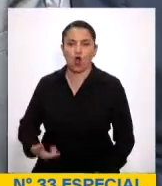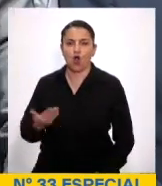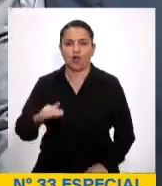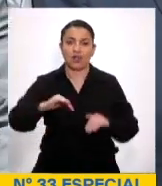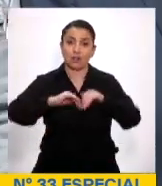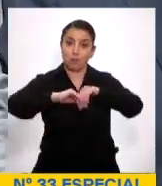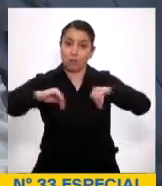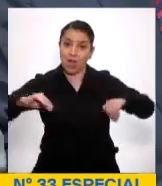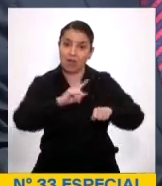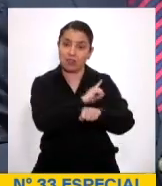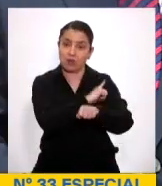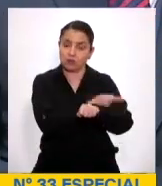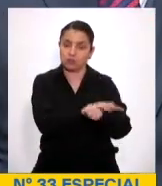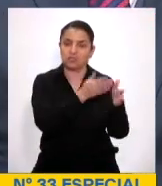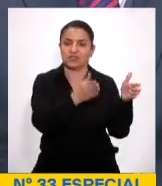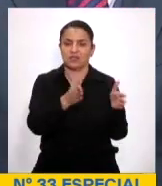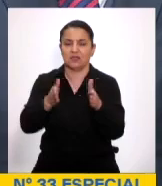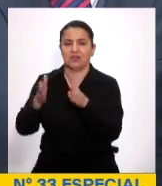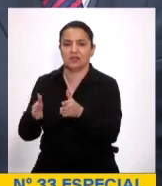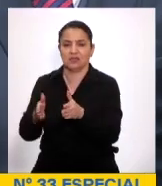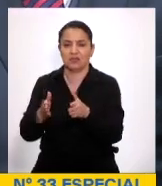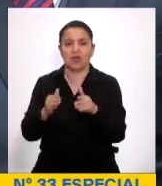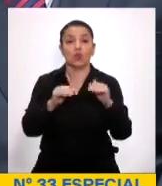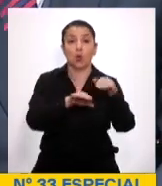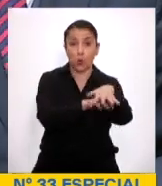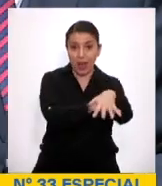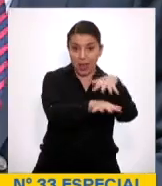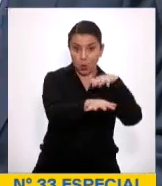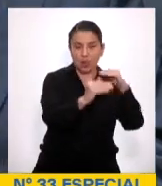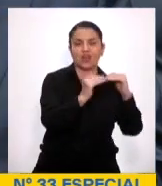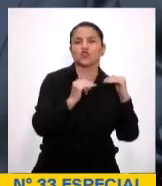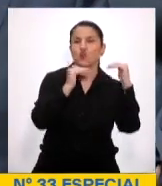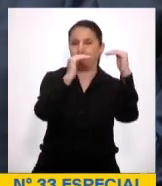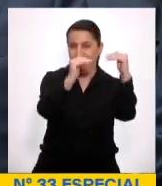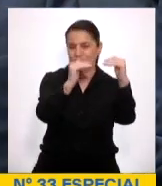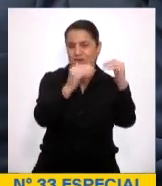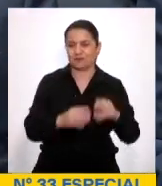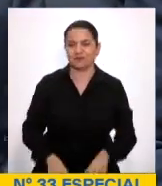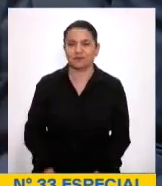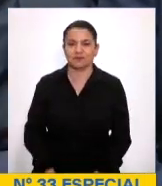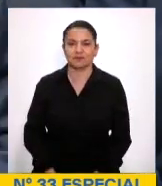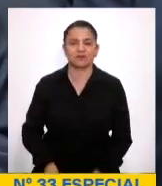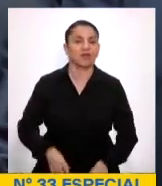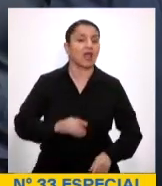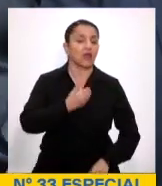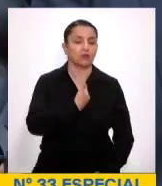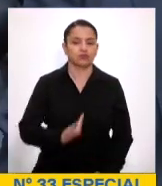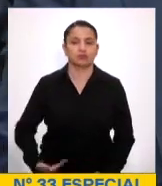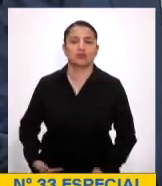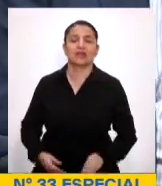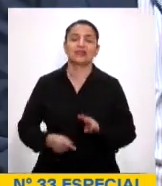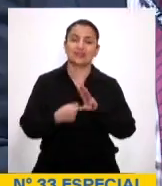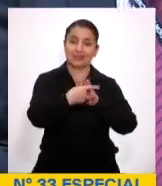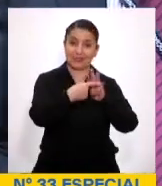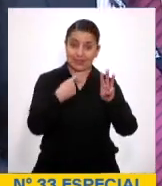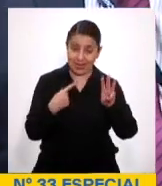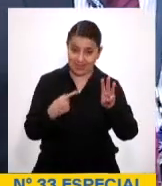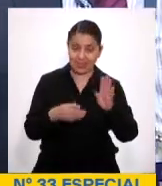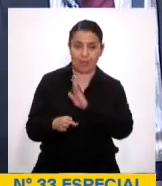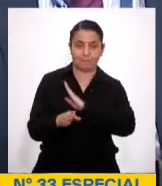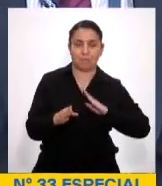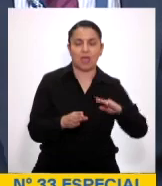de poderes manteniendo la figura de una junta superior de gobierno ejecutiva compuesta por tres miembros y un senado que